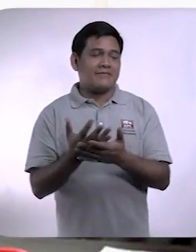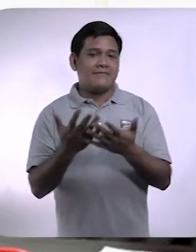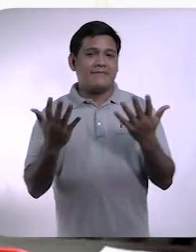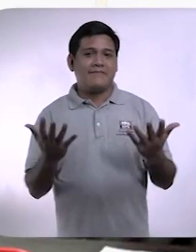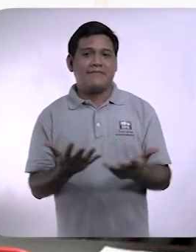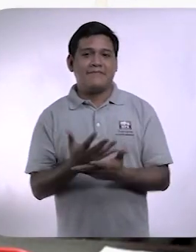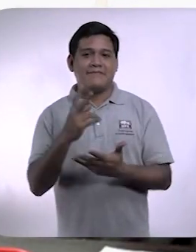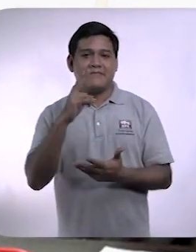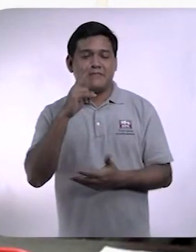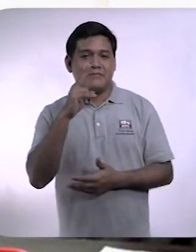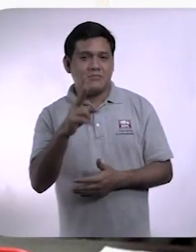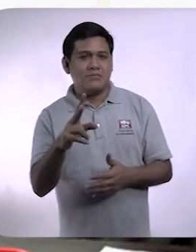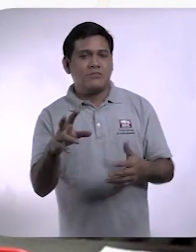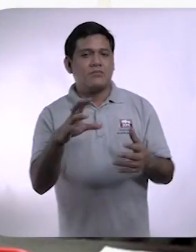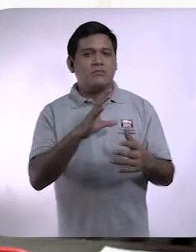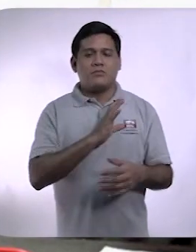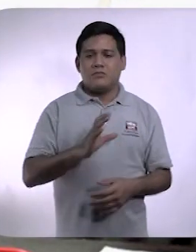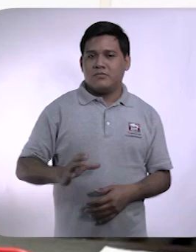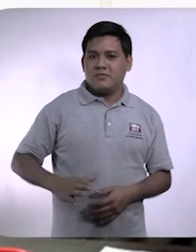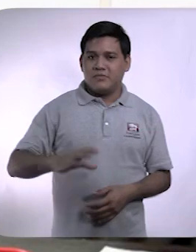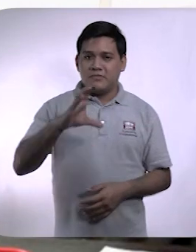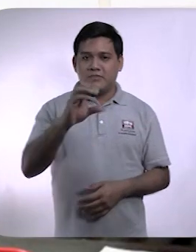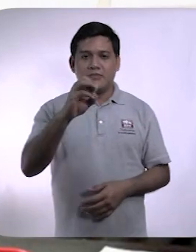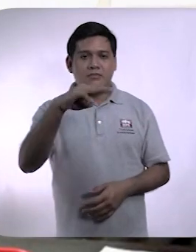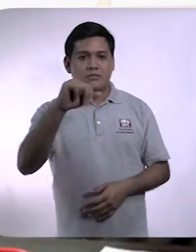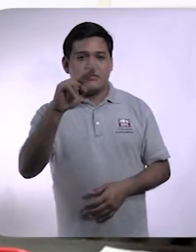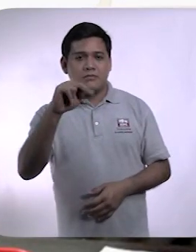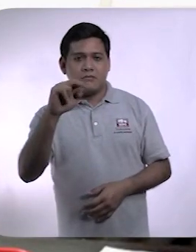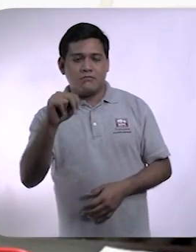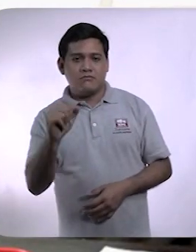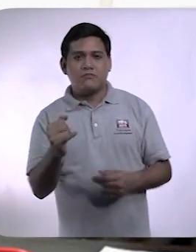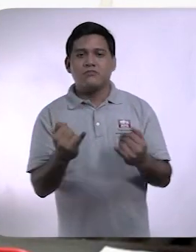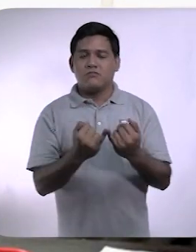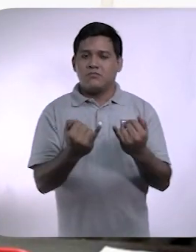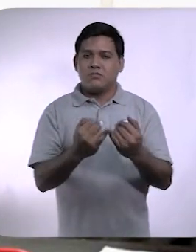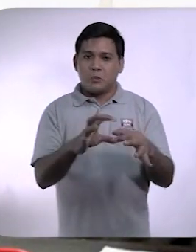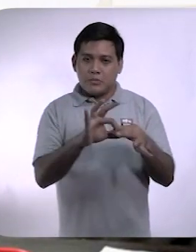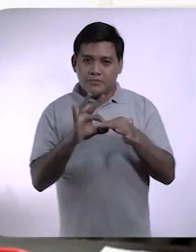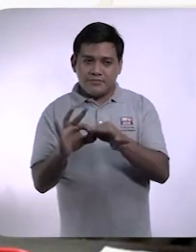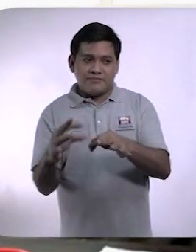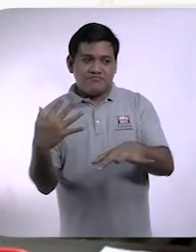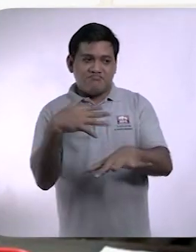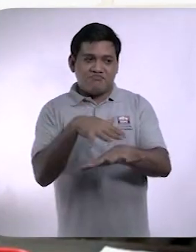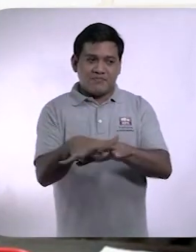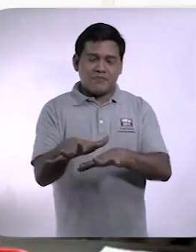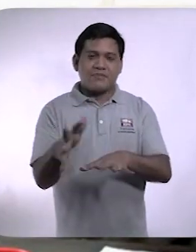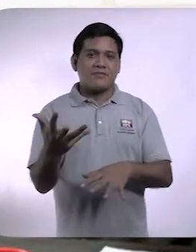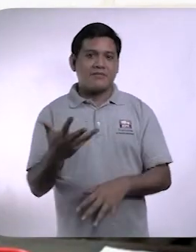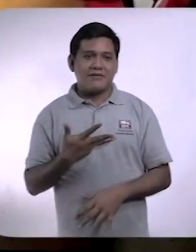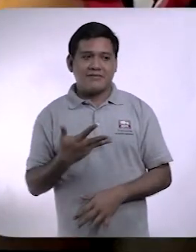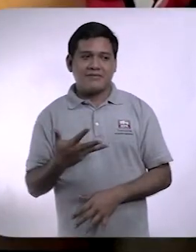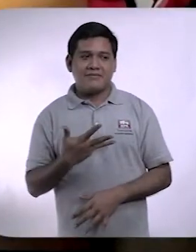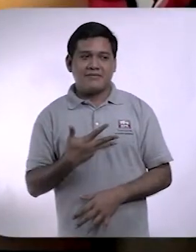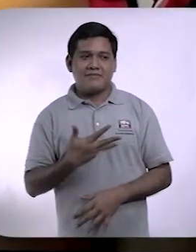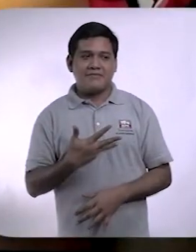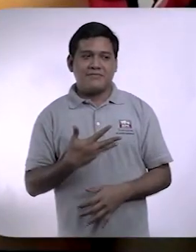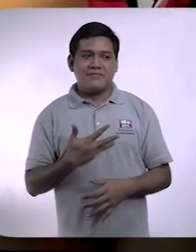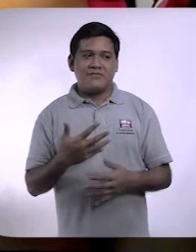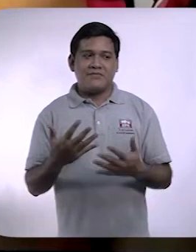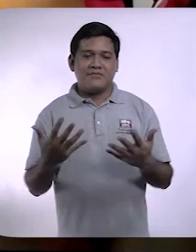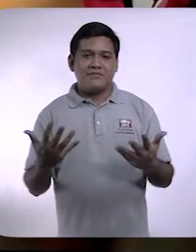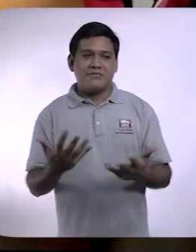en candidatura común y en coalición. En coalición tenemos de